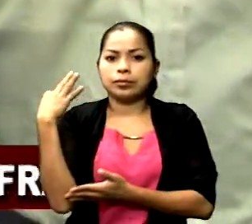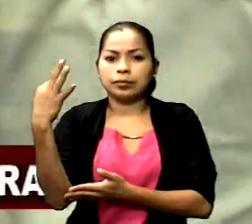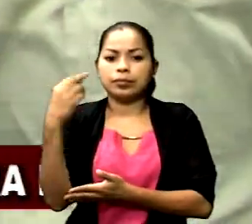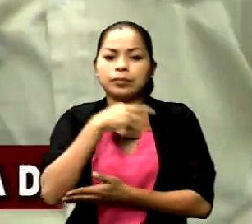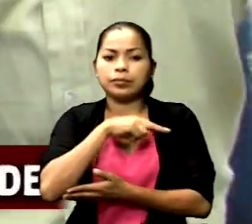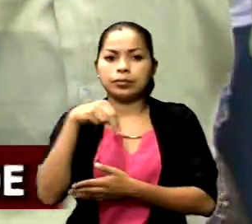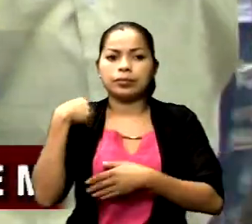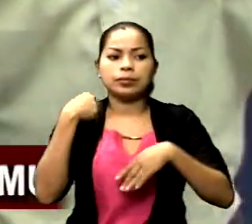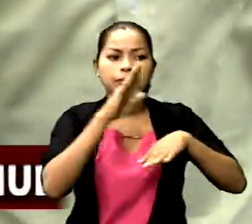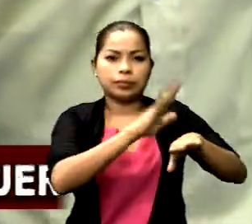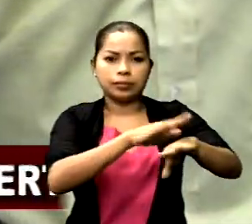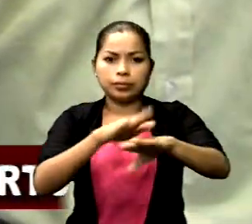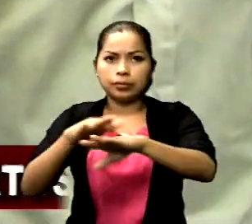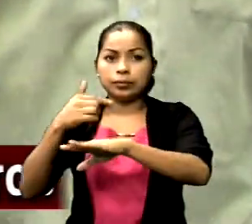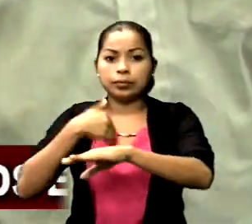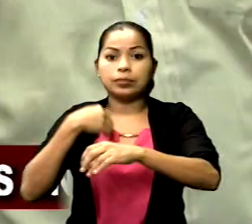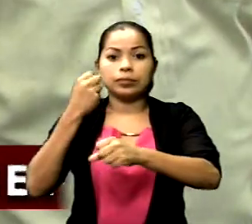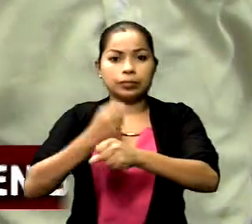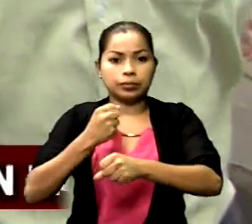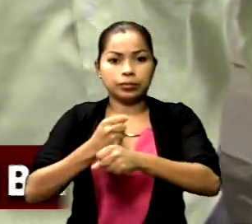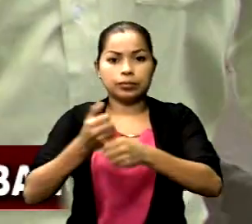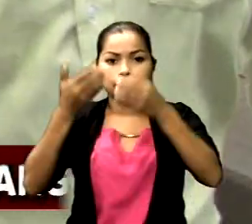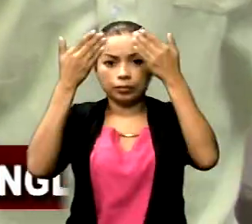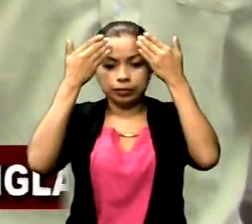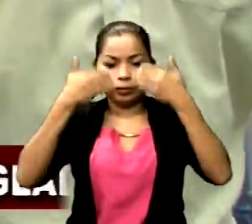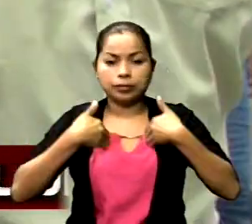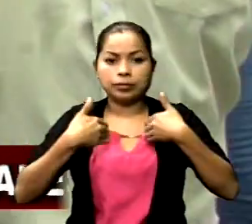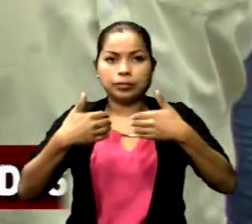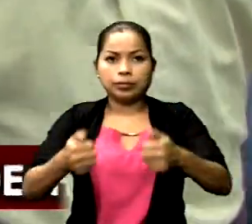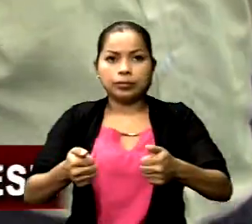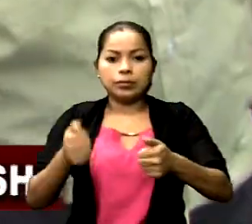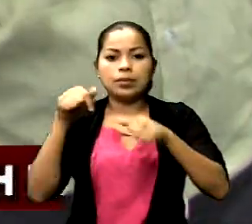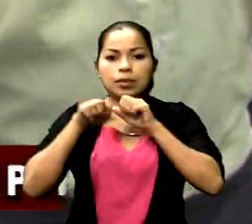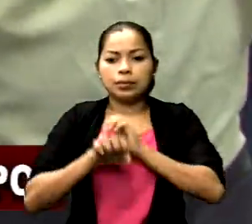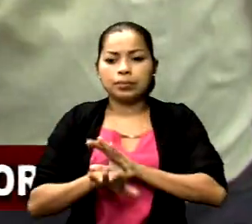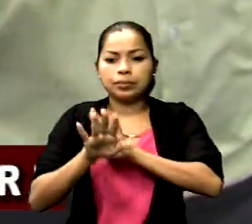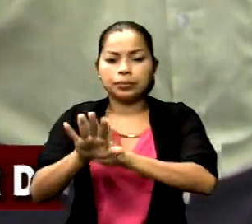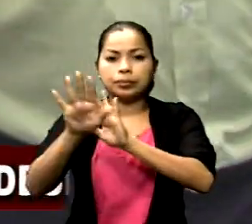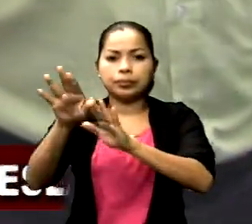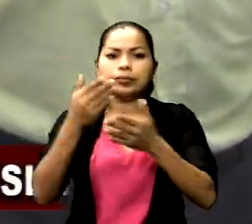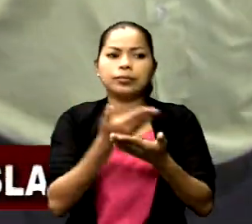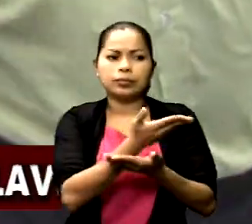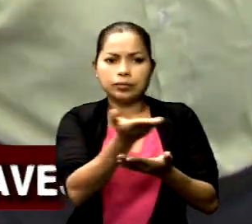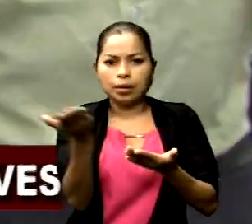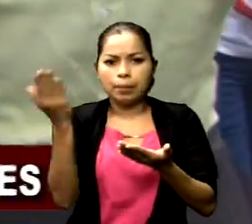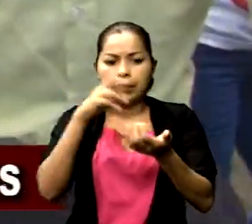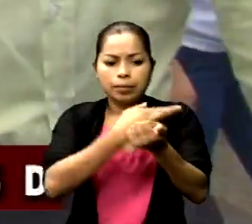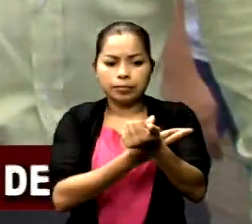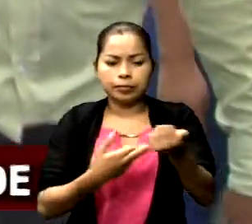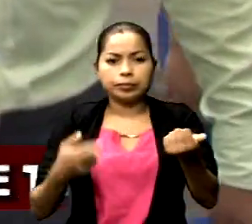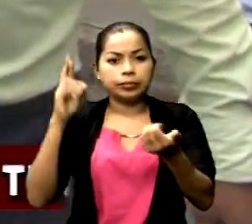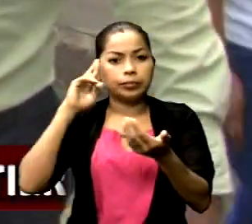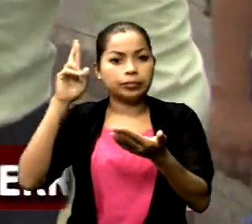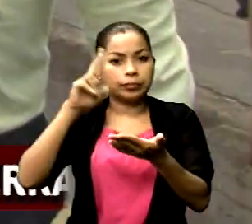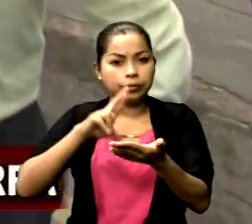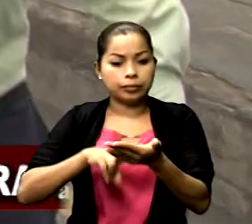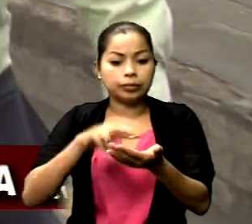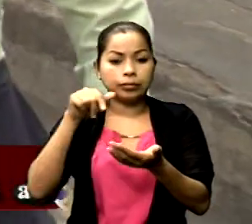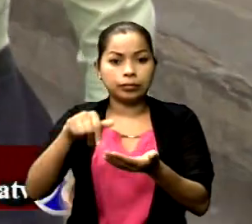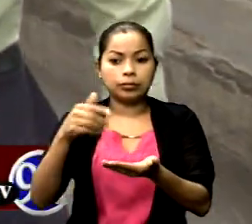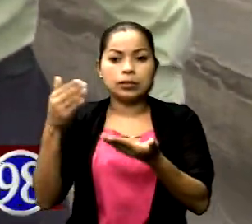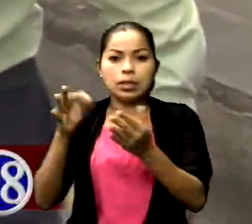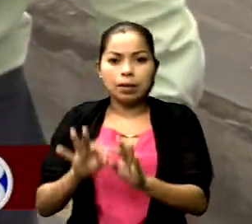hacemos un llamado como trabajadores de la salud que estamos en esta marcha a donar sangre. Recordemos que con esto